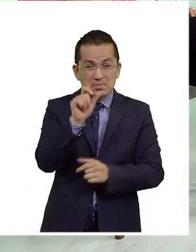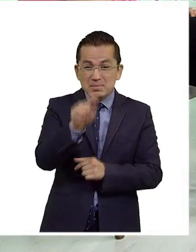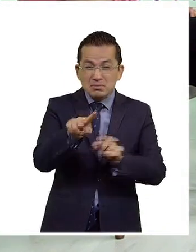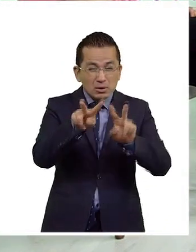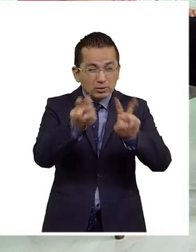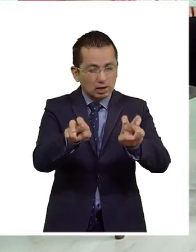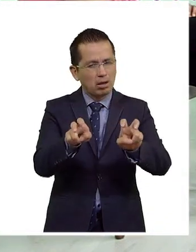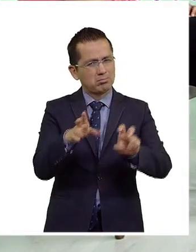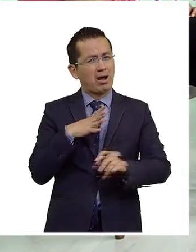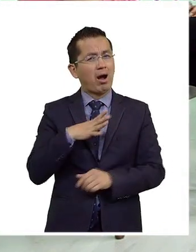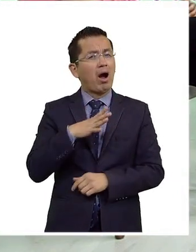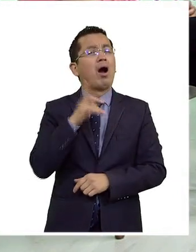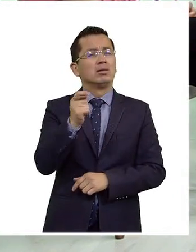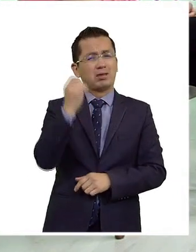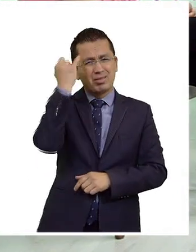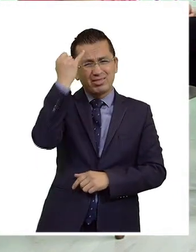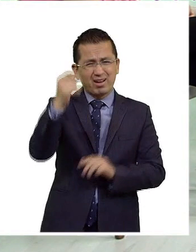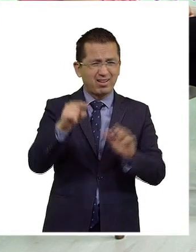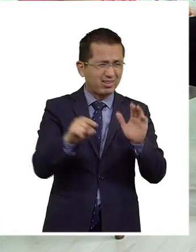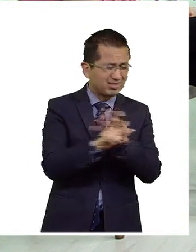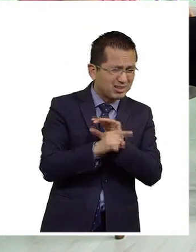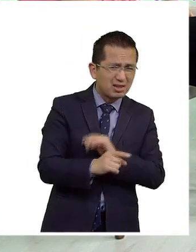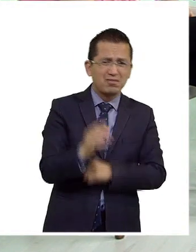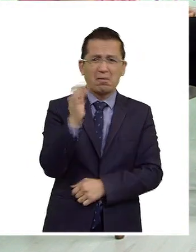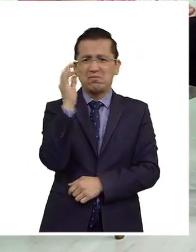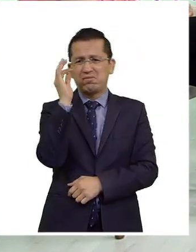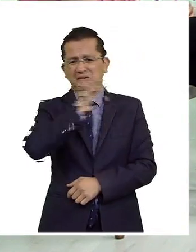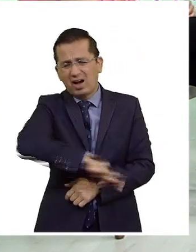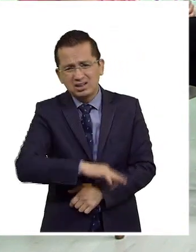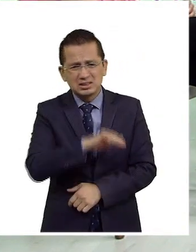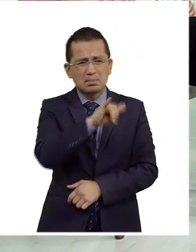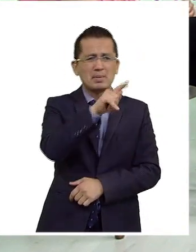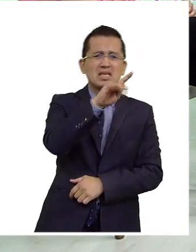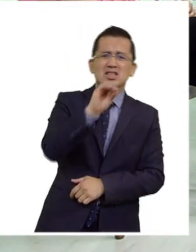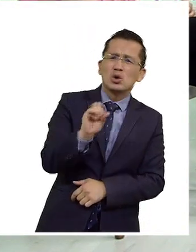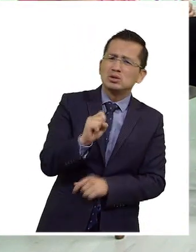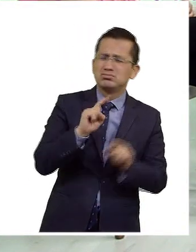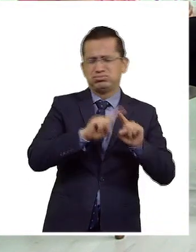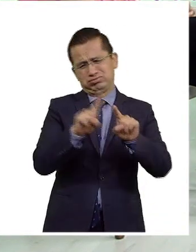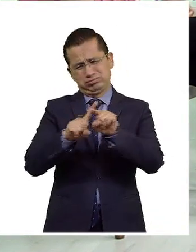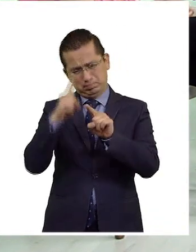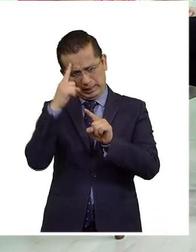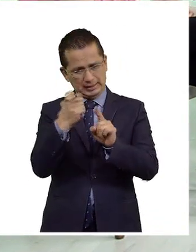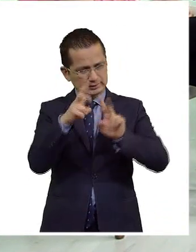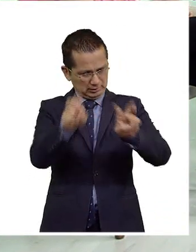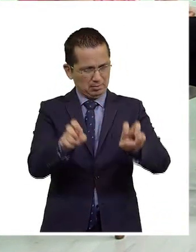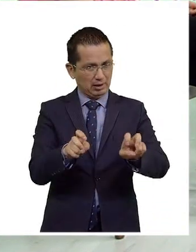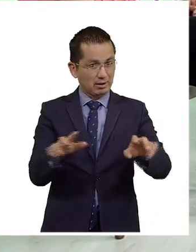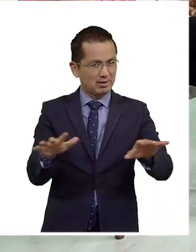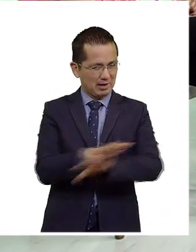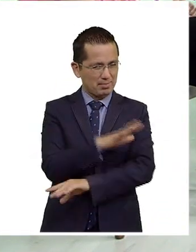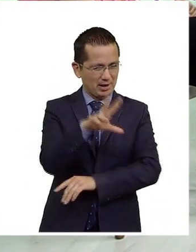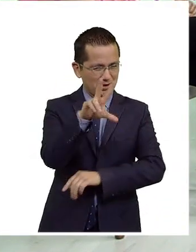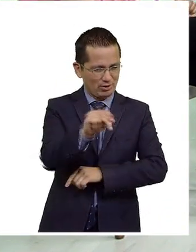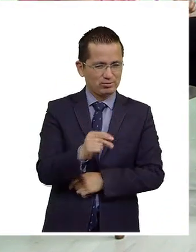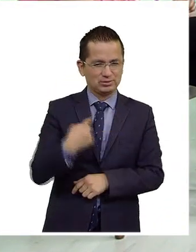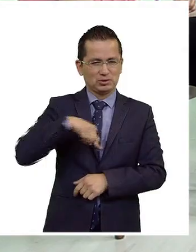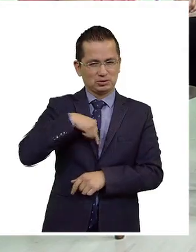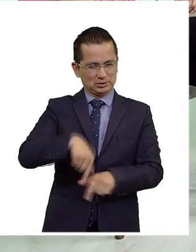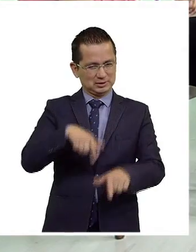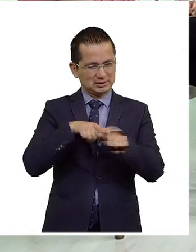mitos y los prejuicios que existen alrededor de este tema en el último bloque. No le cambien, estamos en Espacio Diverso.